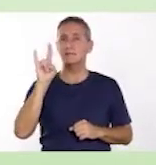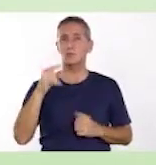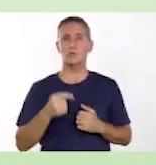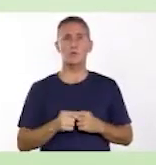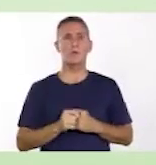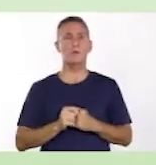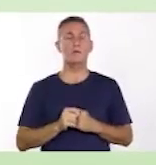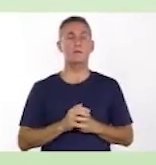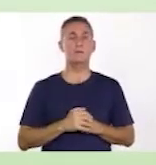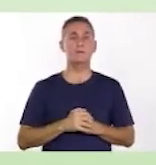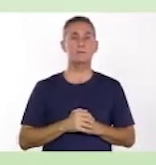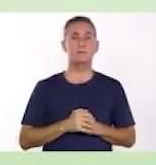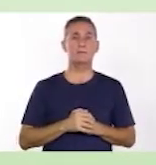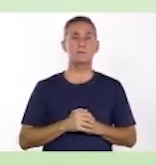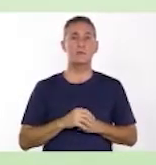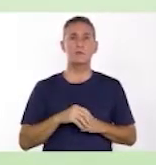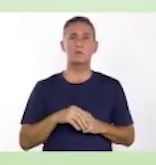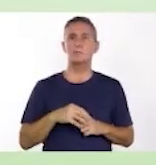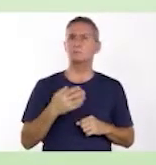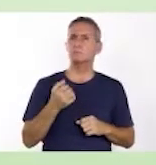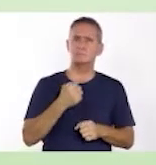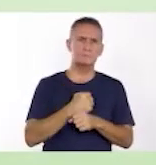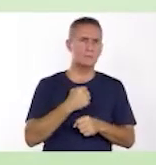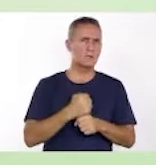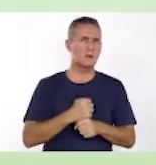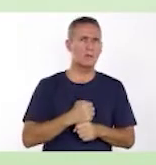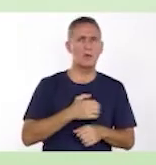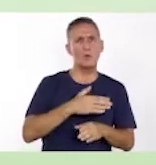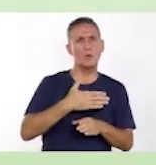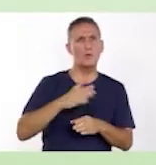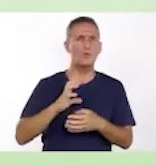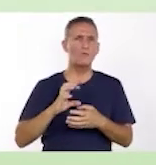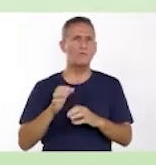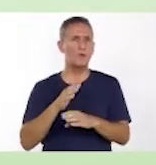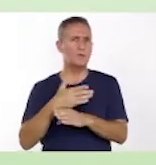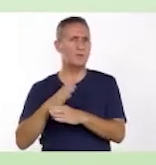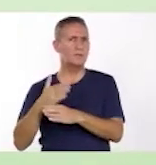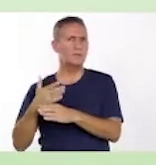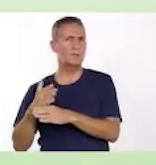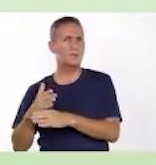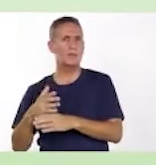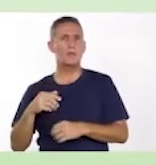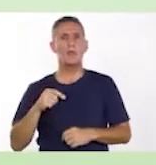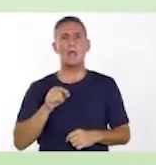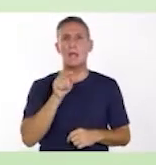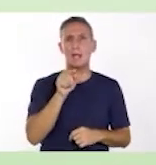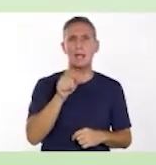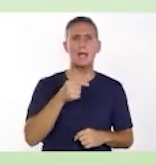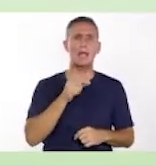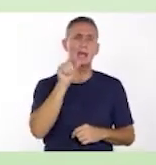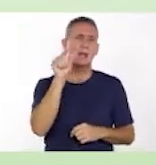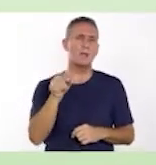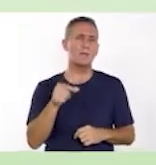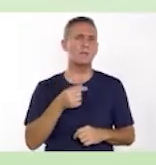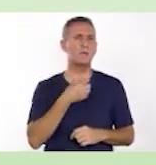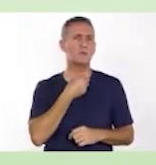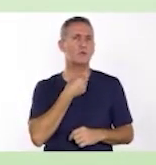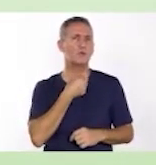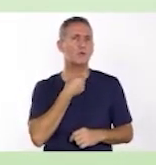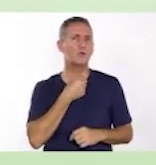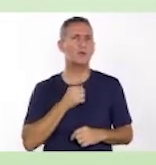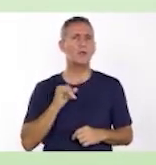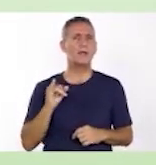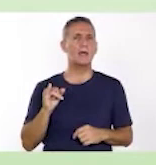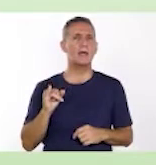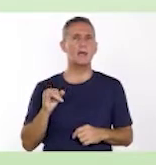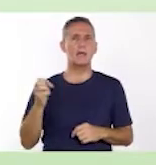1892. Desempeñó los más variados oficios. Él era humilde y por tanto su